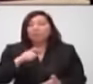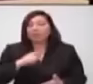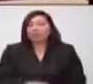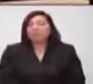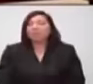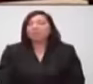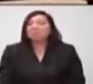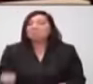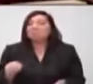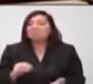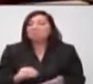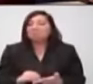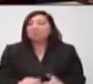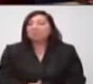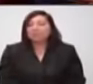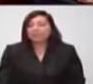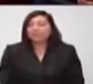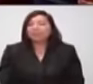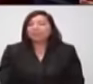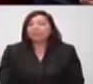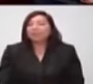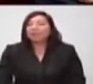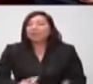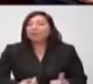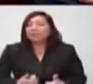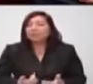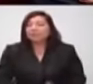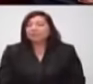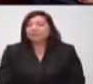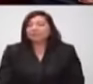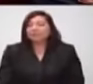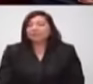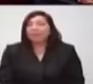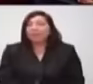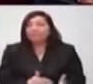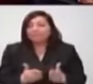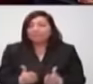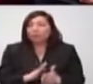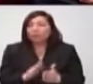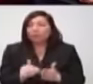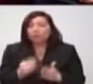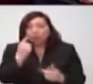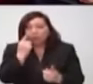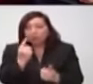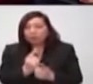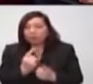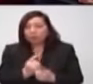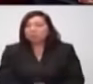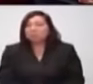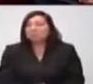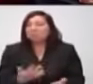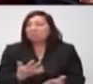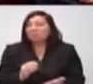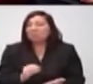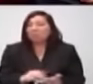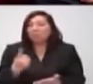flota adicional de 60 vehículos. Con lo cual, el metropolitano que todos conocemos, vamos a atender casi más